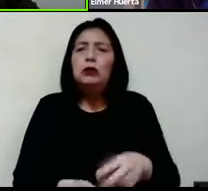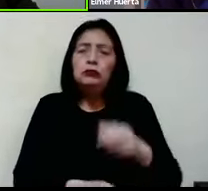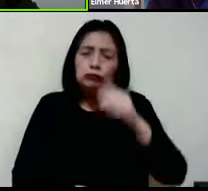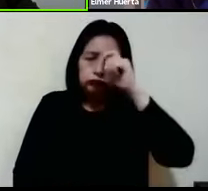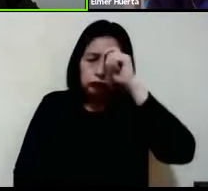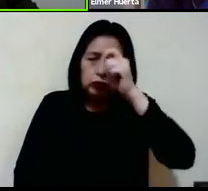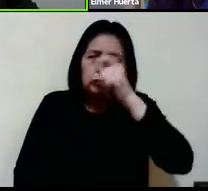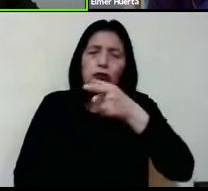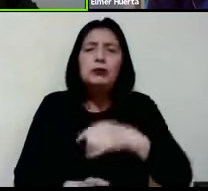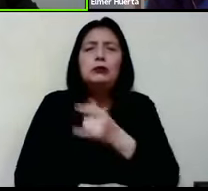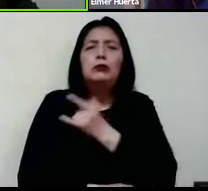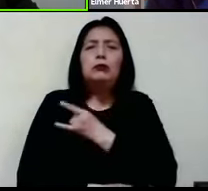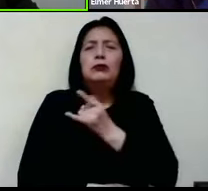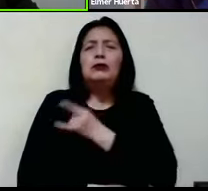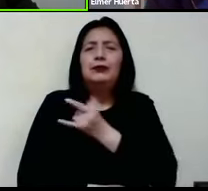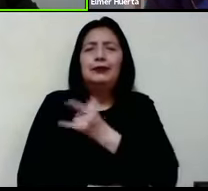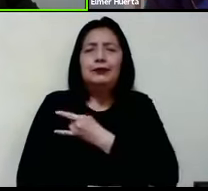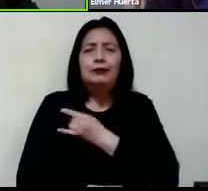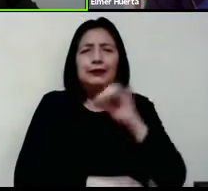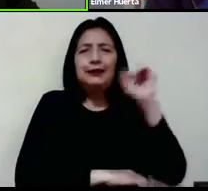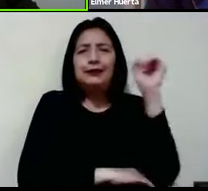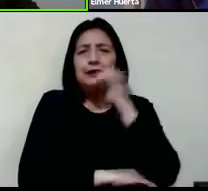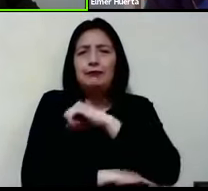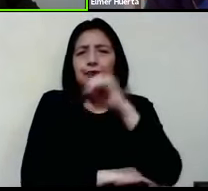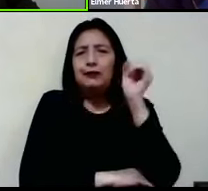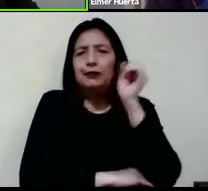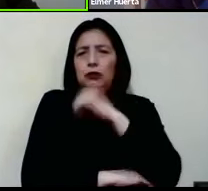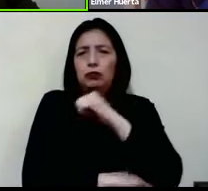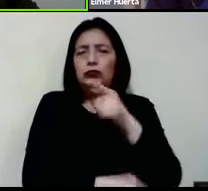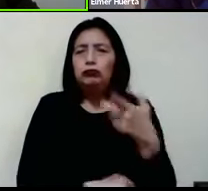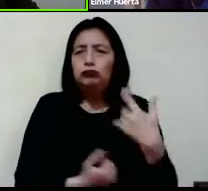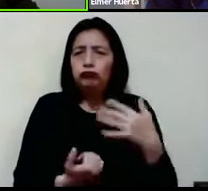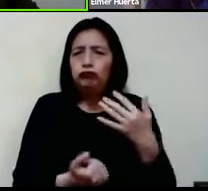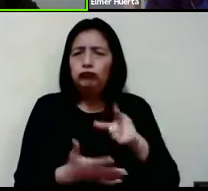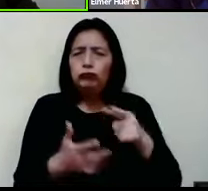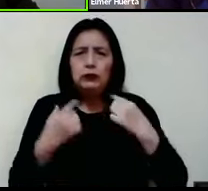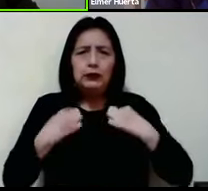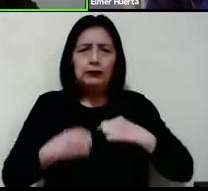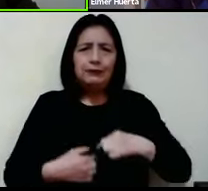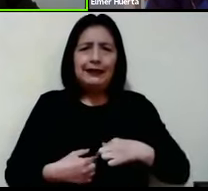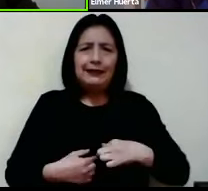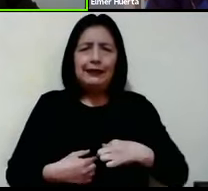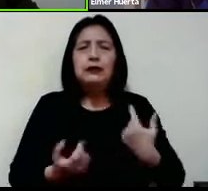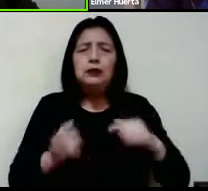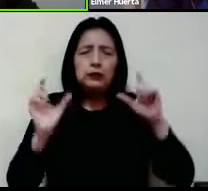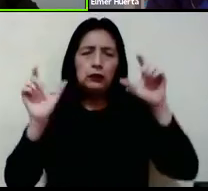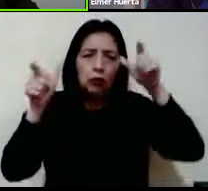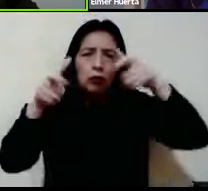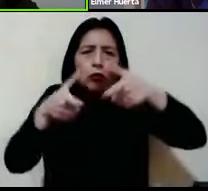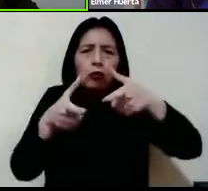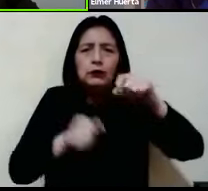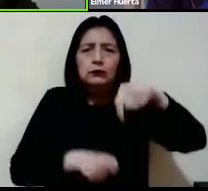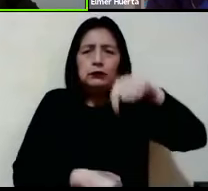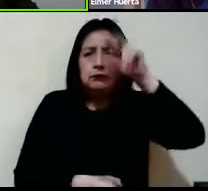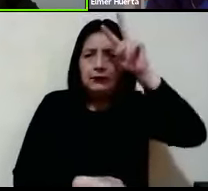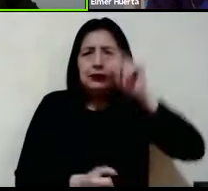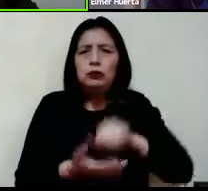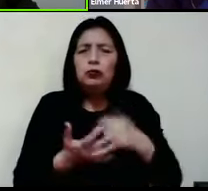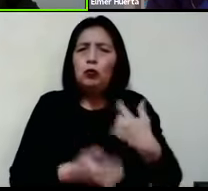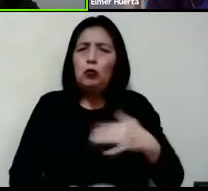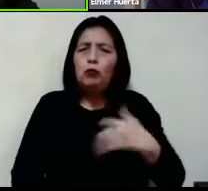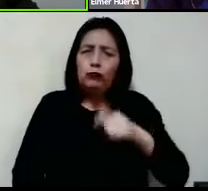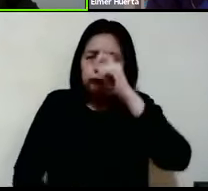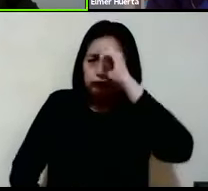causa por la Universidad Nacional Mayor de San Marcos, ha recibido la Medalla de Honor del Congreso de la República del Perú y fue